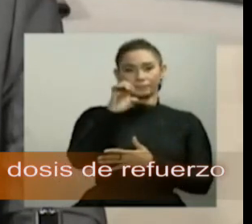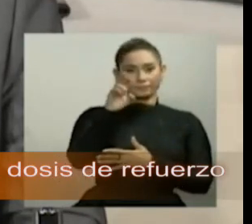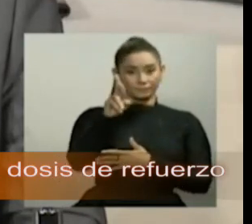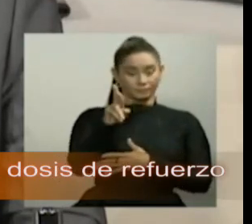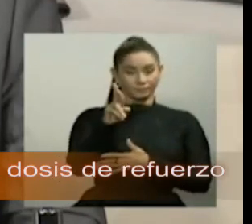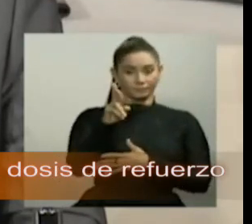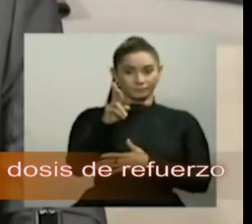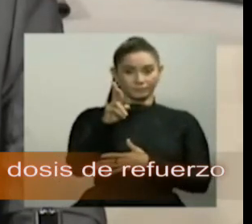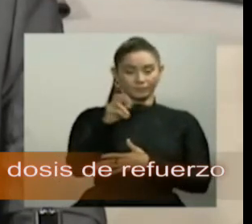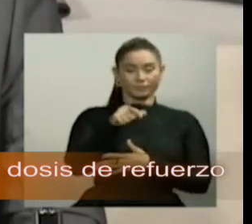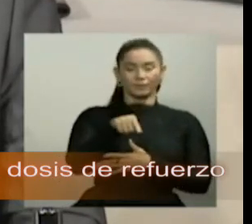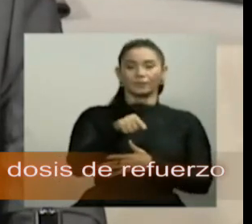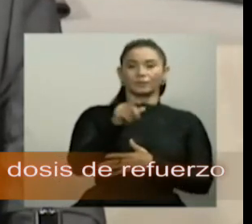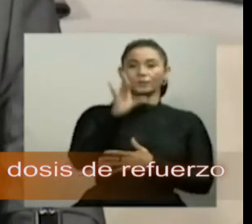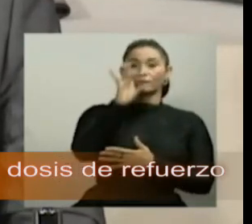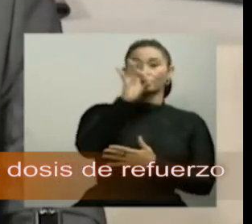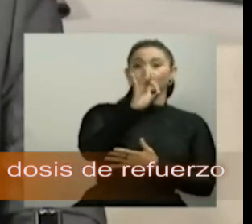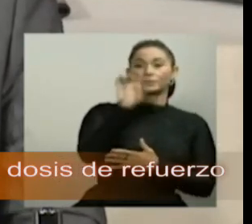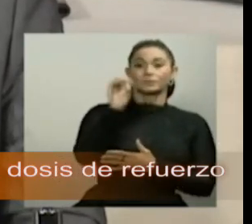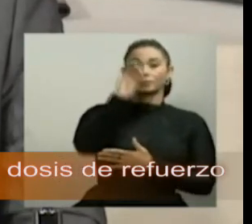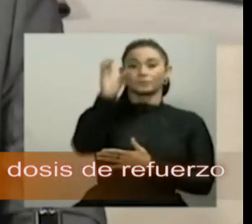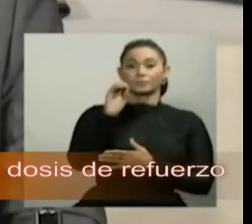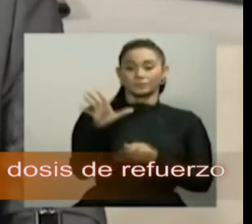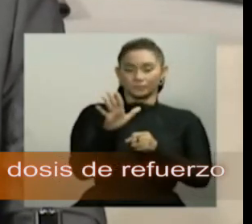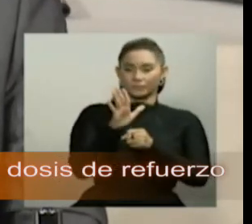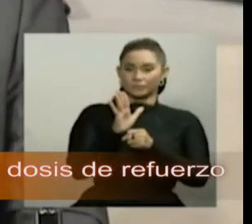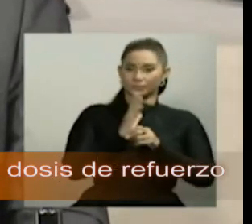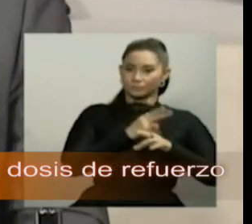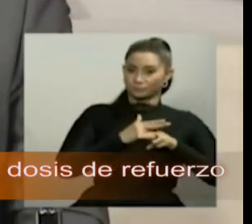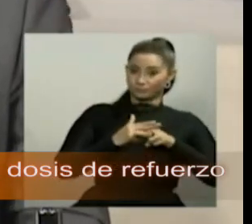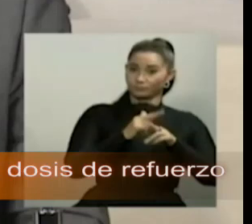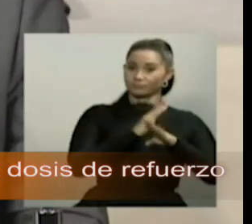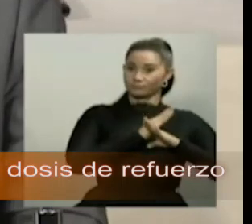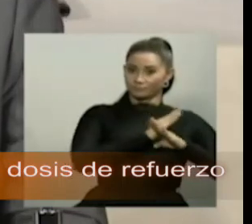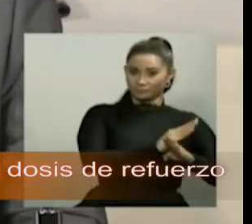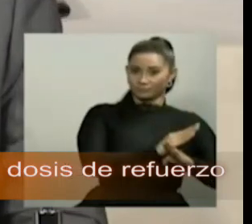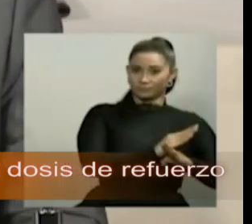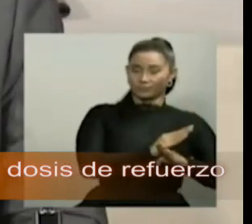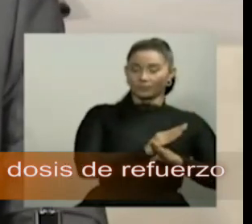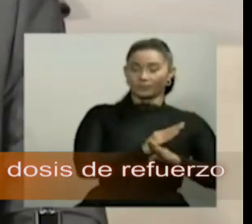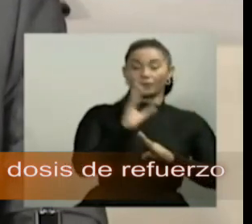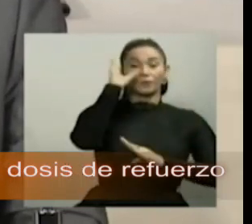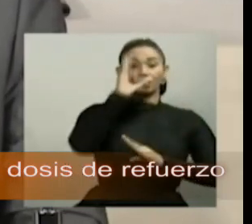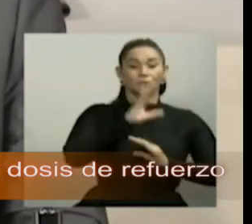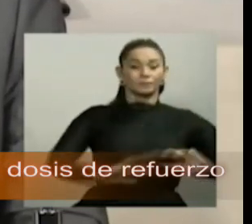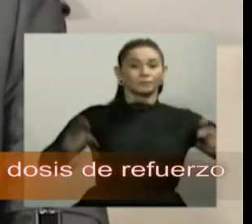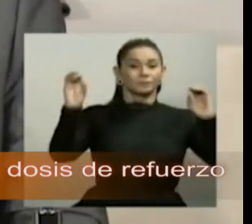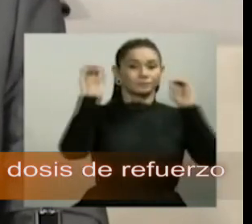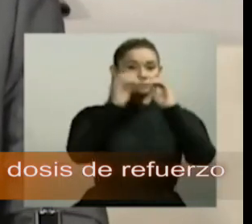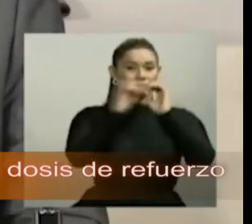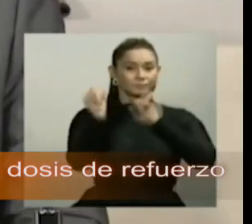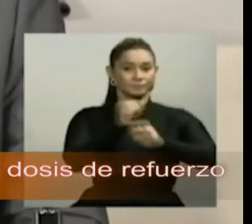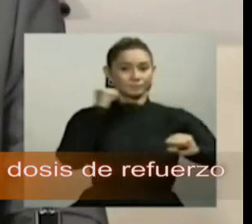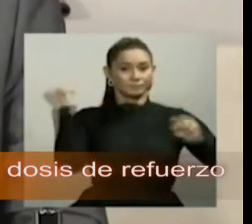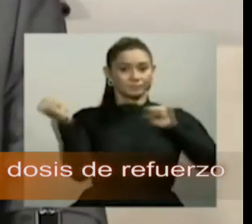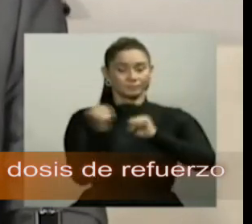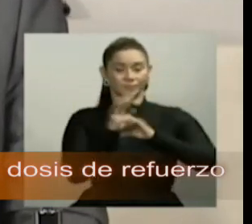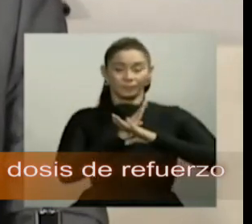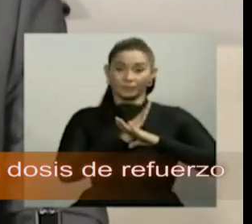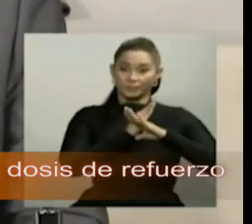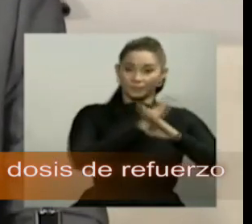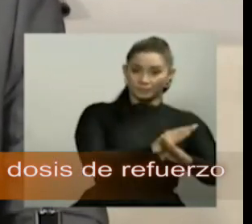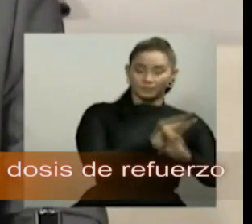cobertura de las variantes de un 88%. Y lo que se busca es ese refuerzo para poder cubrir las